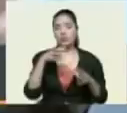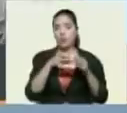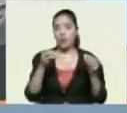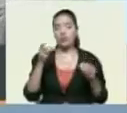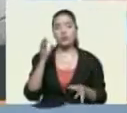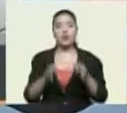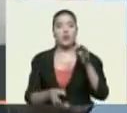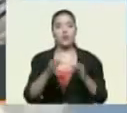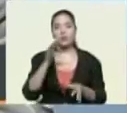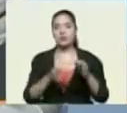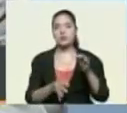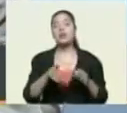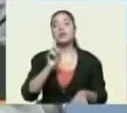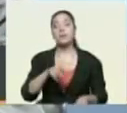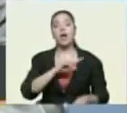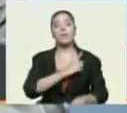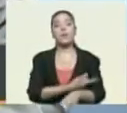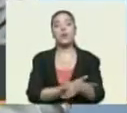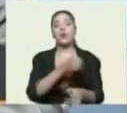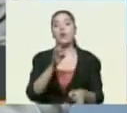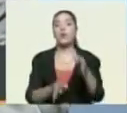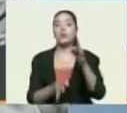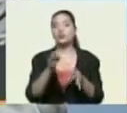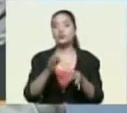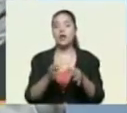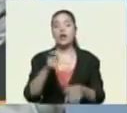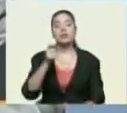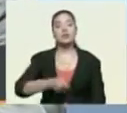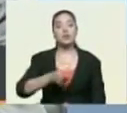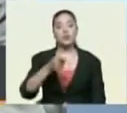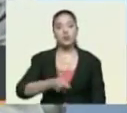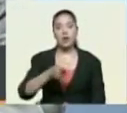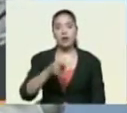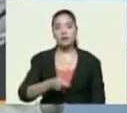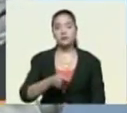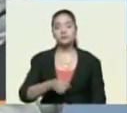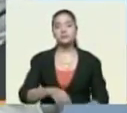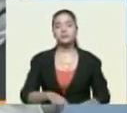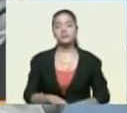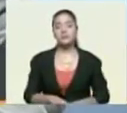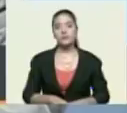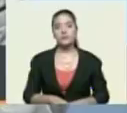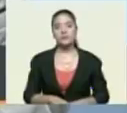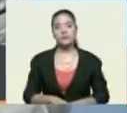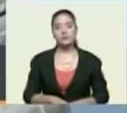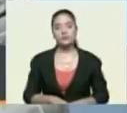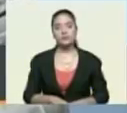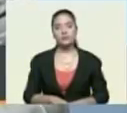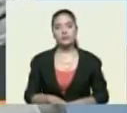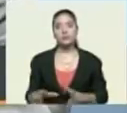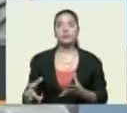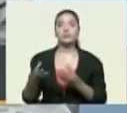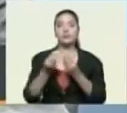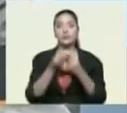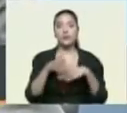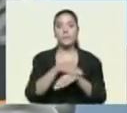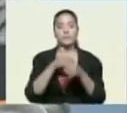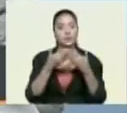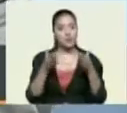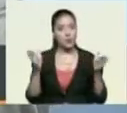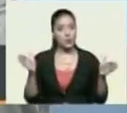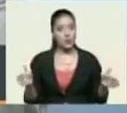de justicia, al Poder Judicial, a los tribunales de la jurisdicción penal ordinaria, que junto con el Ministerio